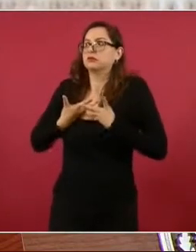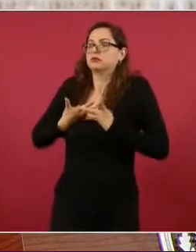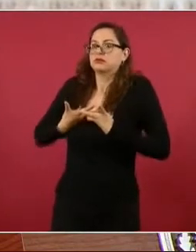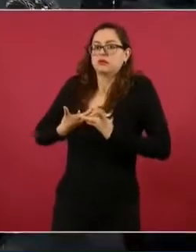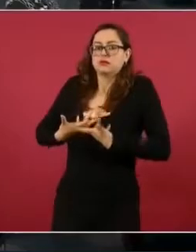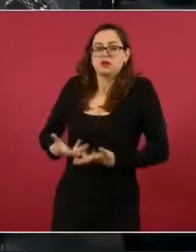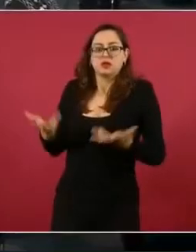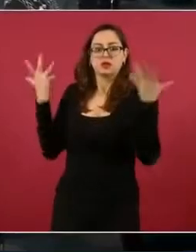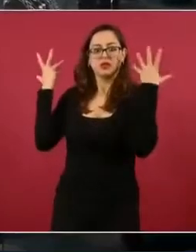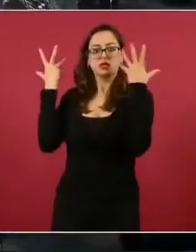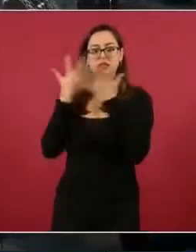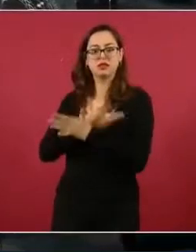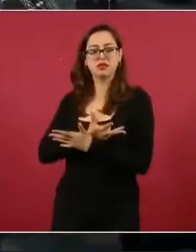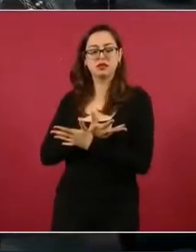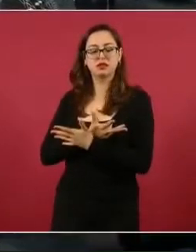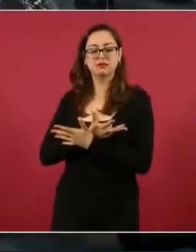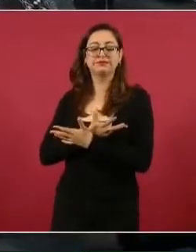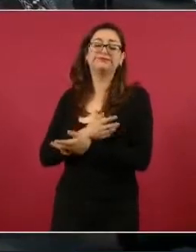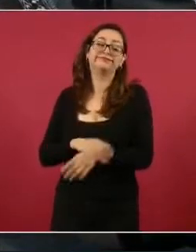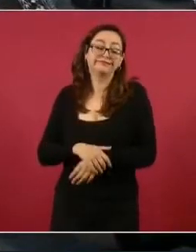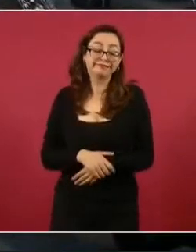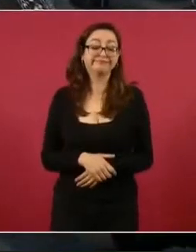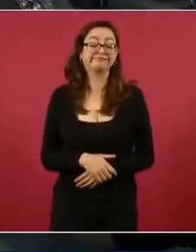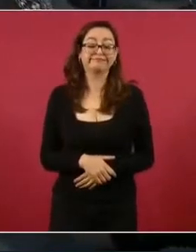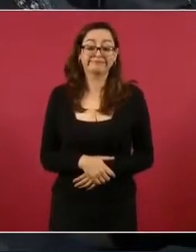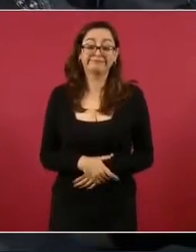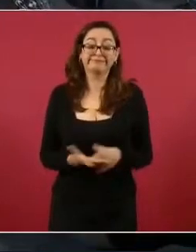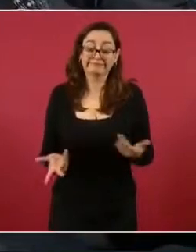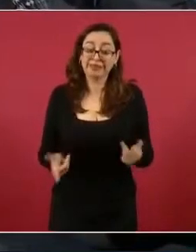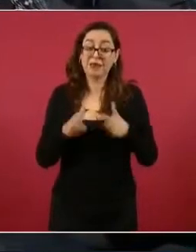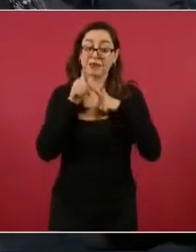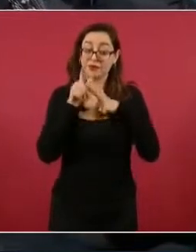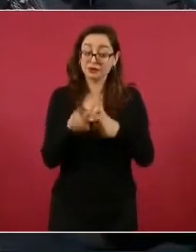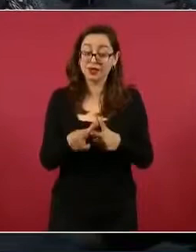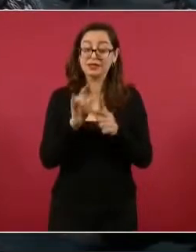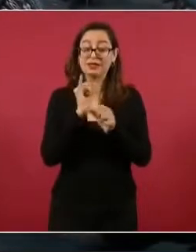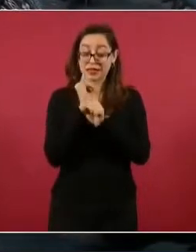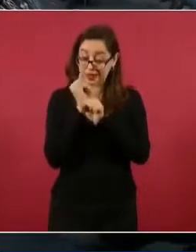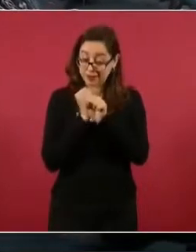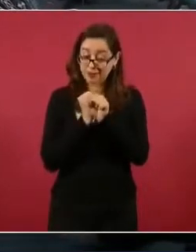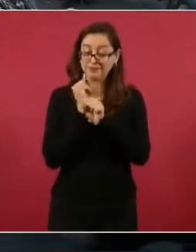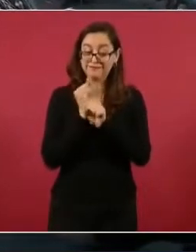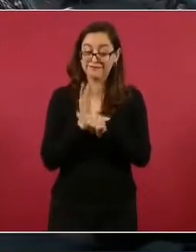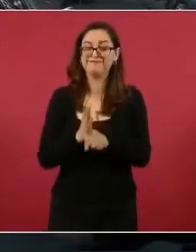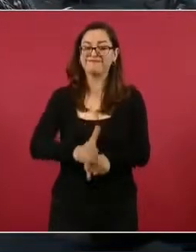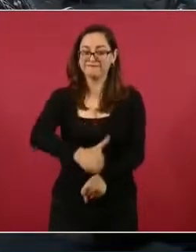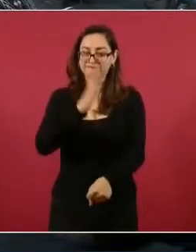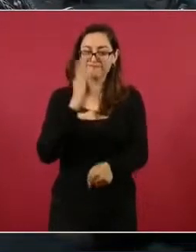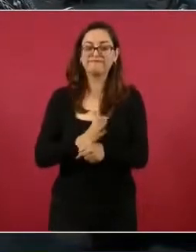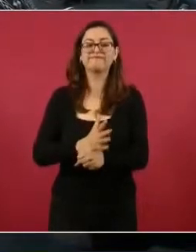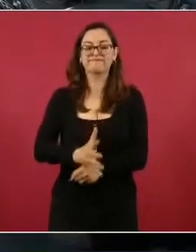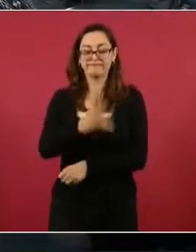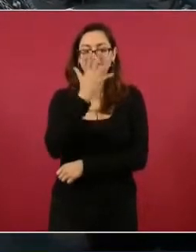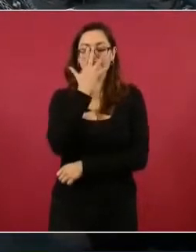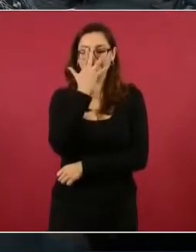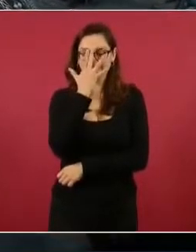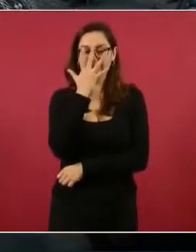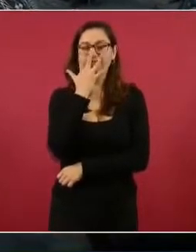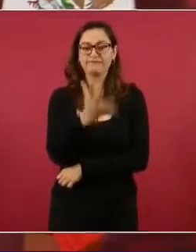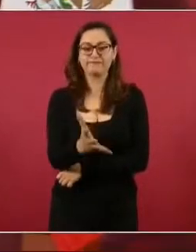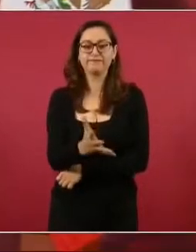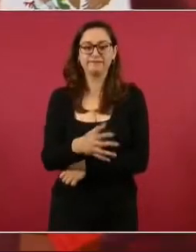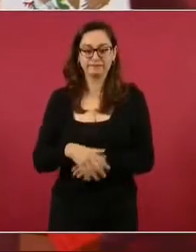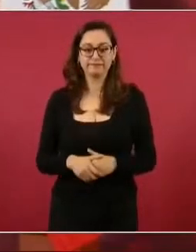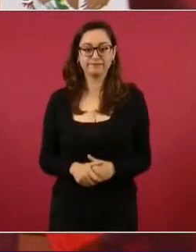Y va a seguir la investigación y no va a haber impunidad.